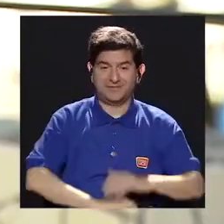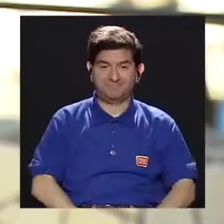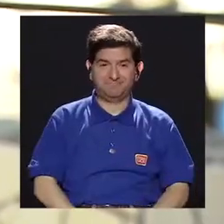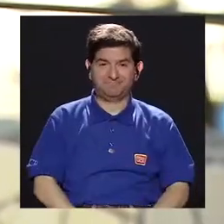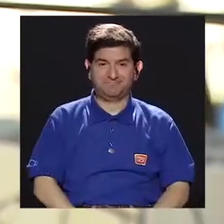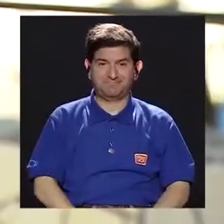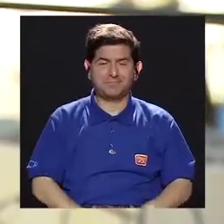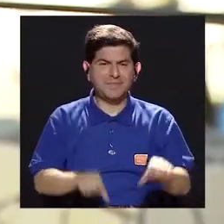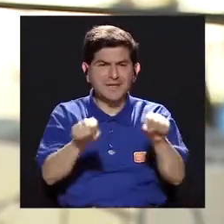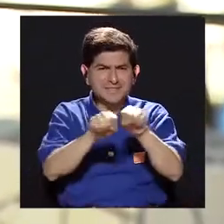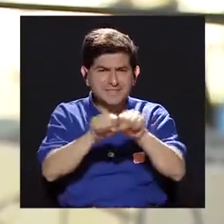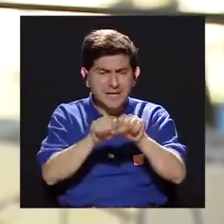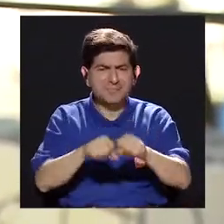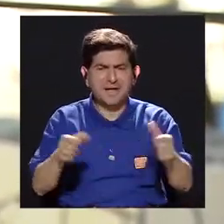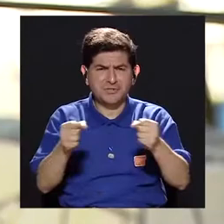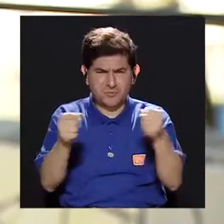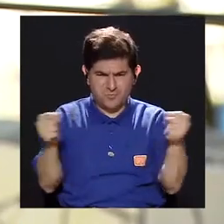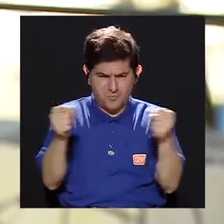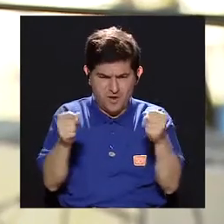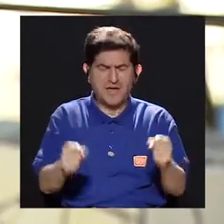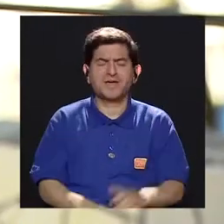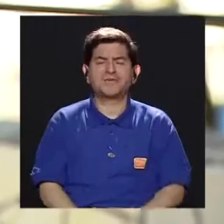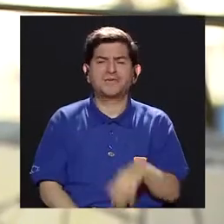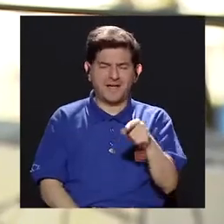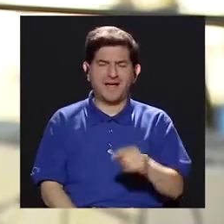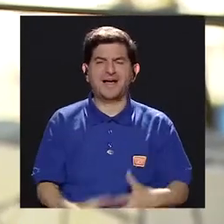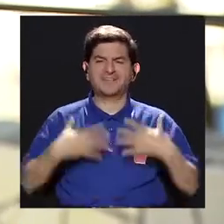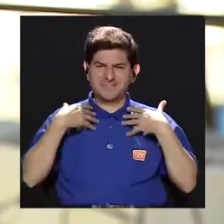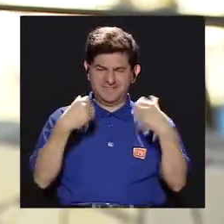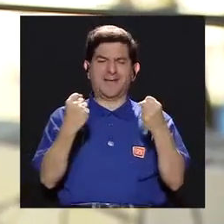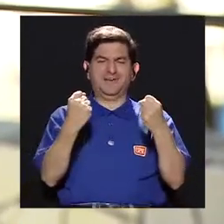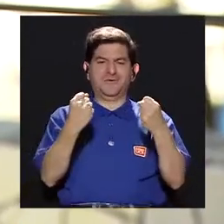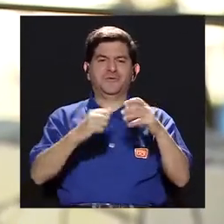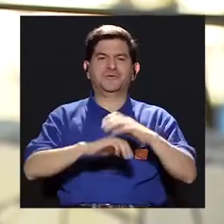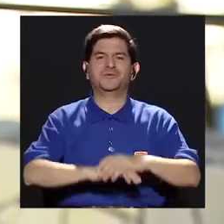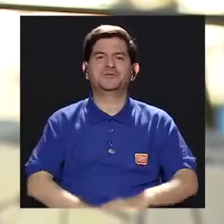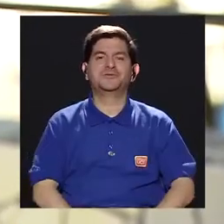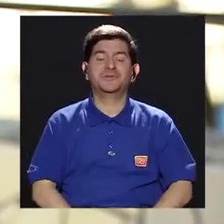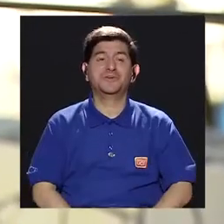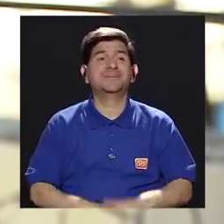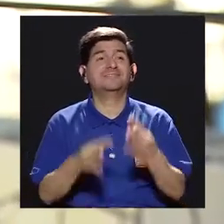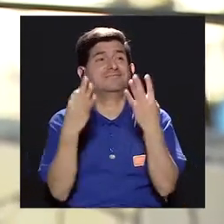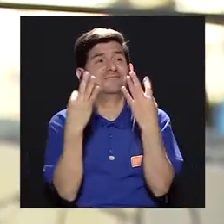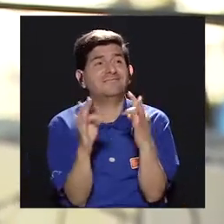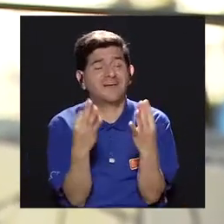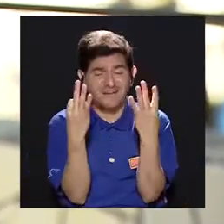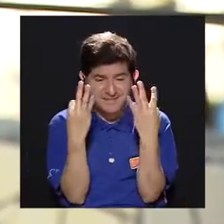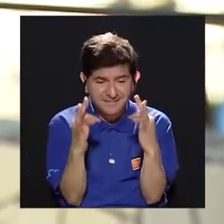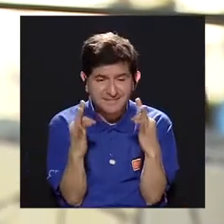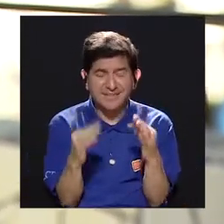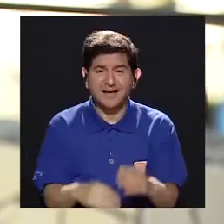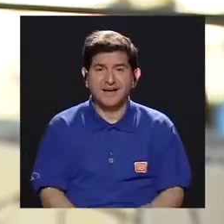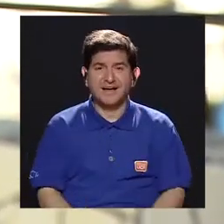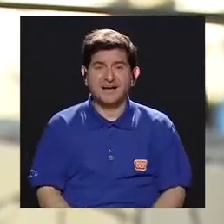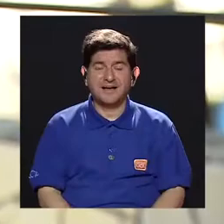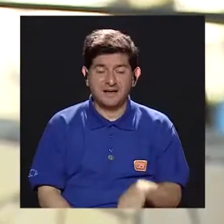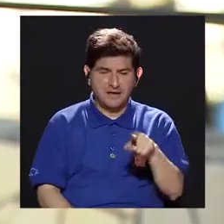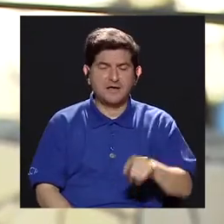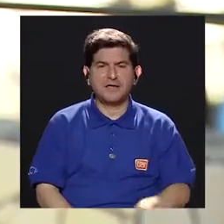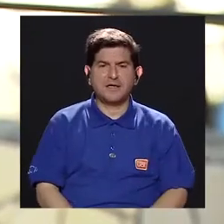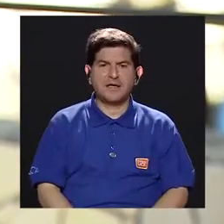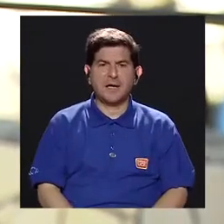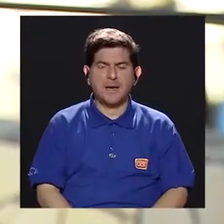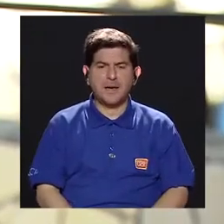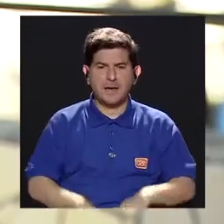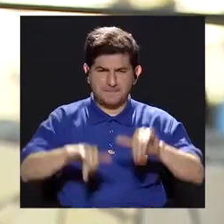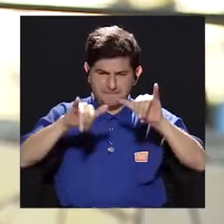protegernos. Entonces, un zapato de cuero siempre va a ser más sano. Que sea en lo posible que sujete el